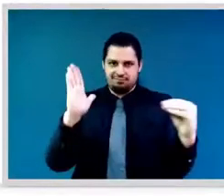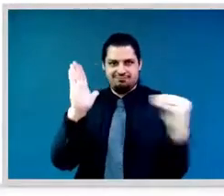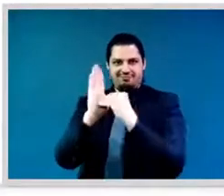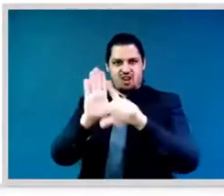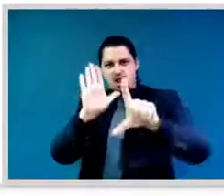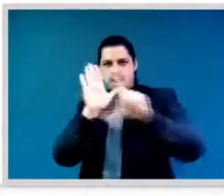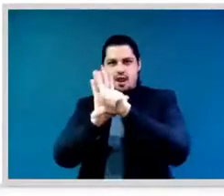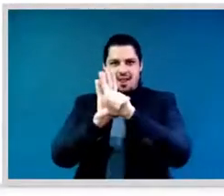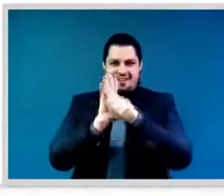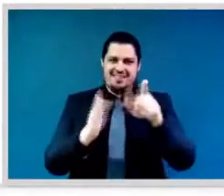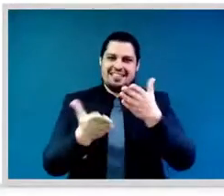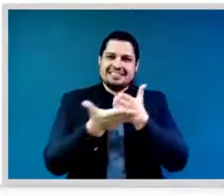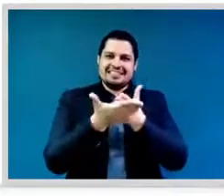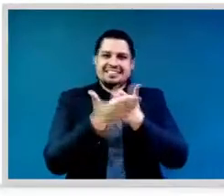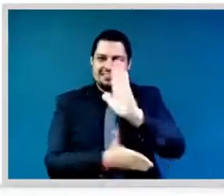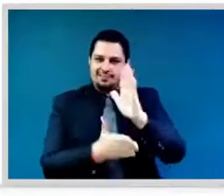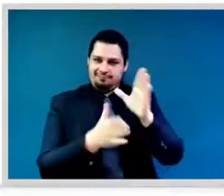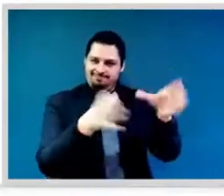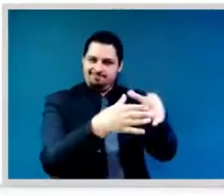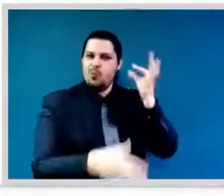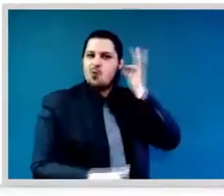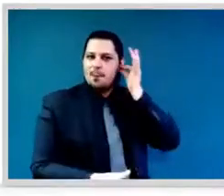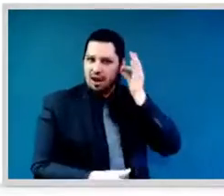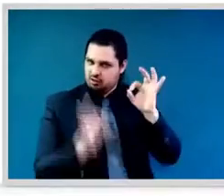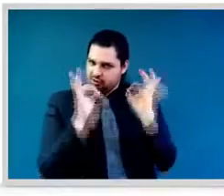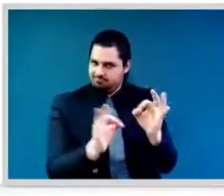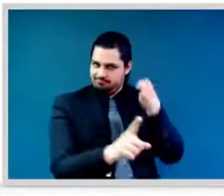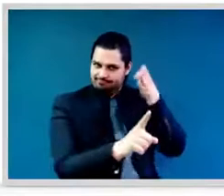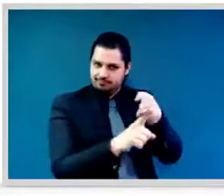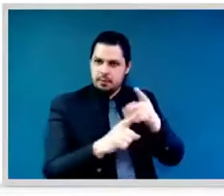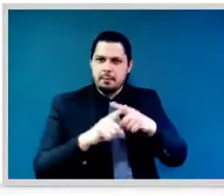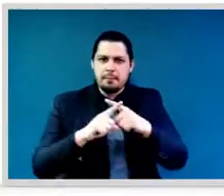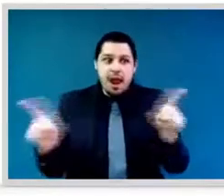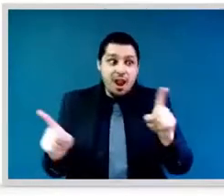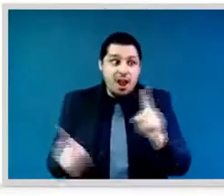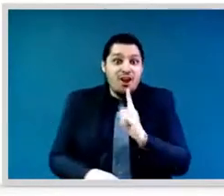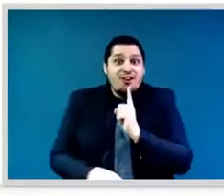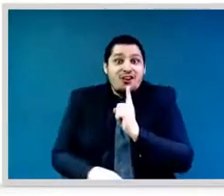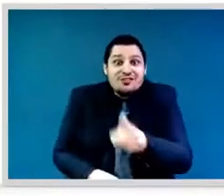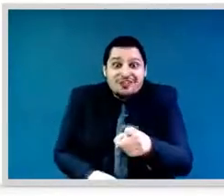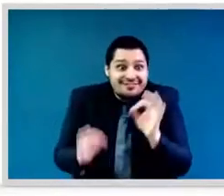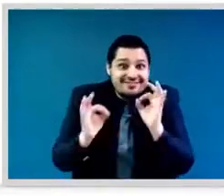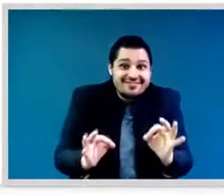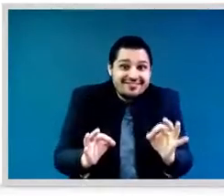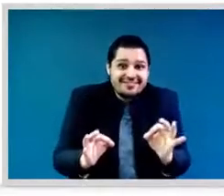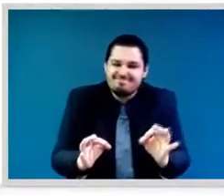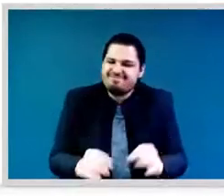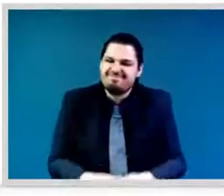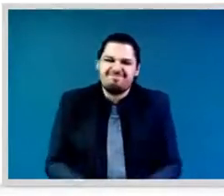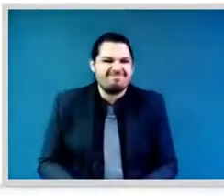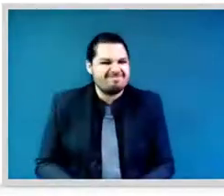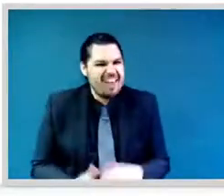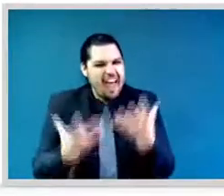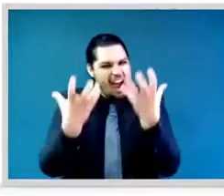pero sin embargo es verdad que tenemos los mismos obstáculos que hace